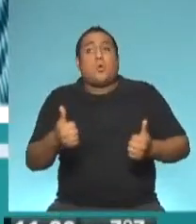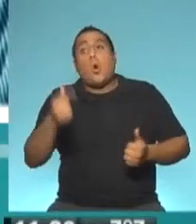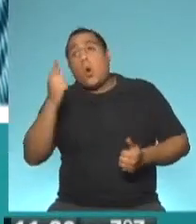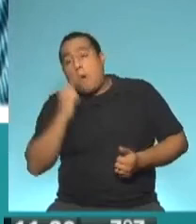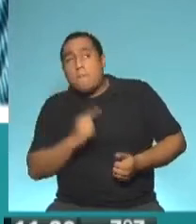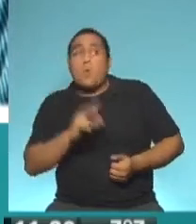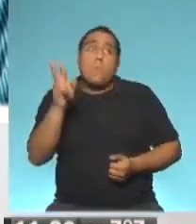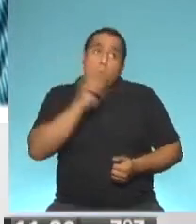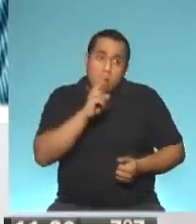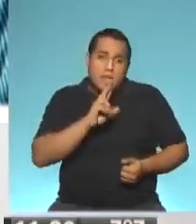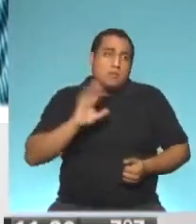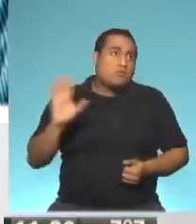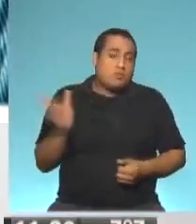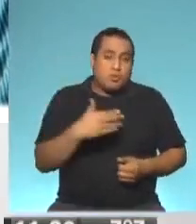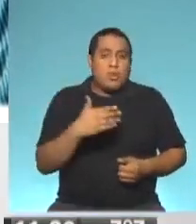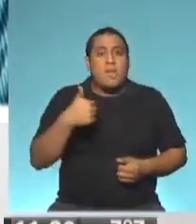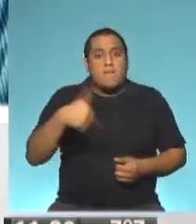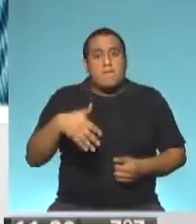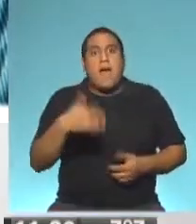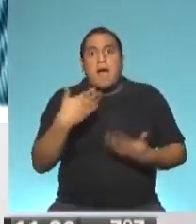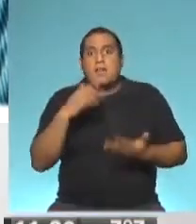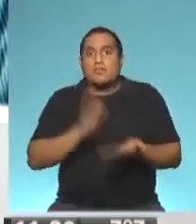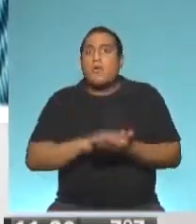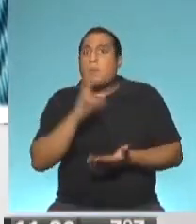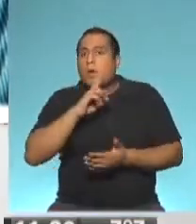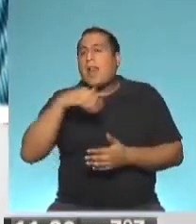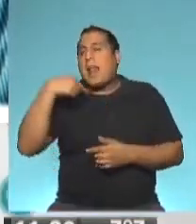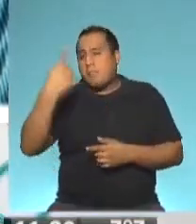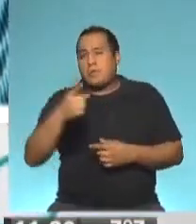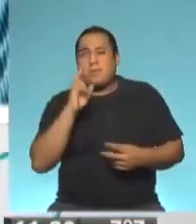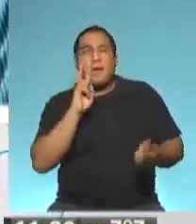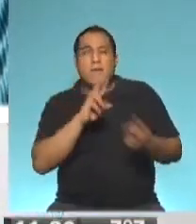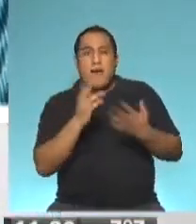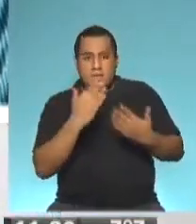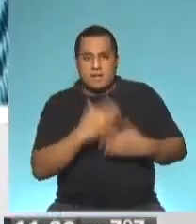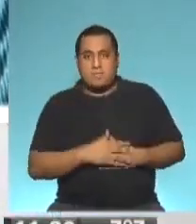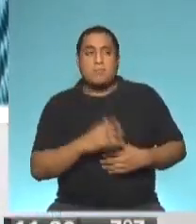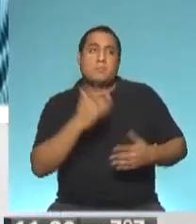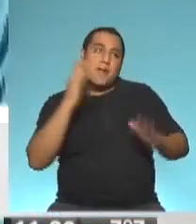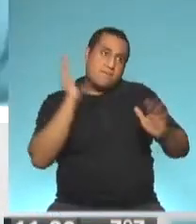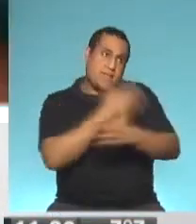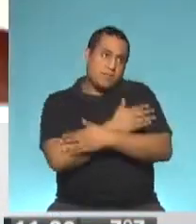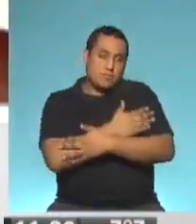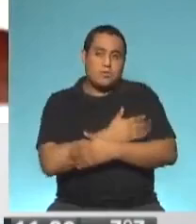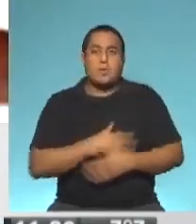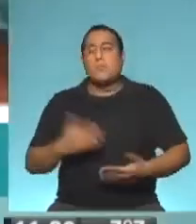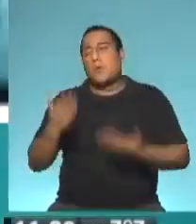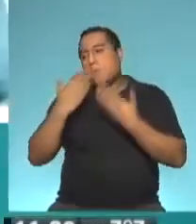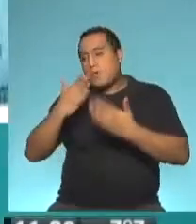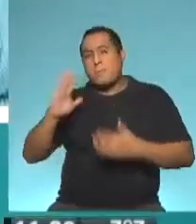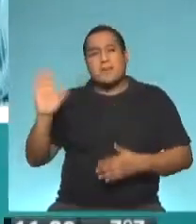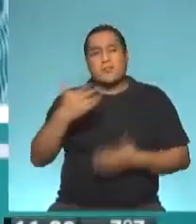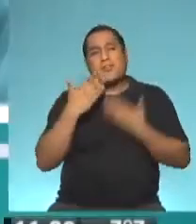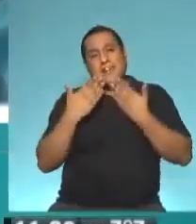y mujeres. Vamos a hablar también de las mujeres y estos controles en la próxima. Un abrazo grande. Bueno, Natalia, un beso para todos y gracias. Chau, hasta luego.